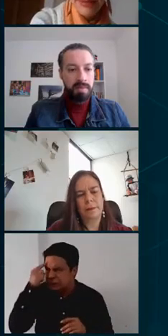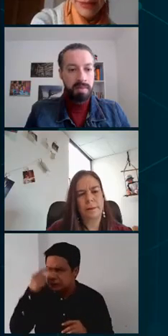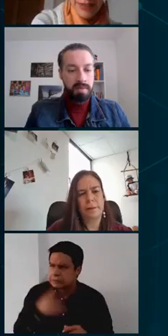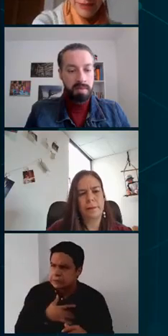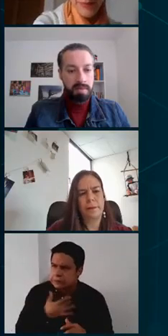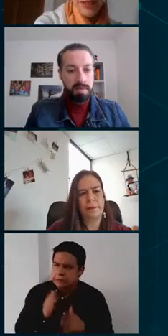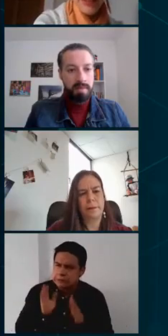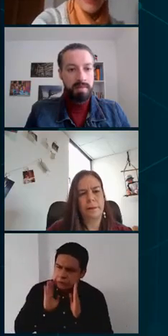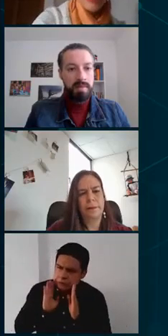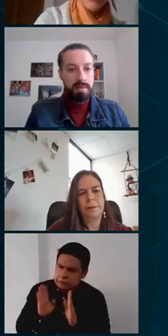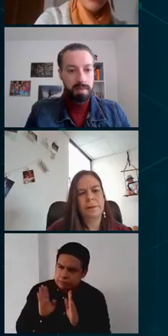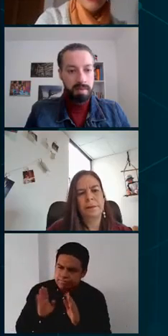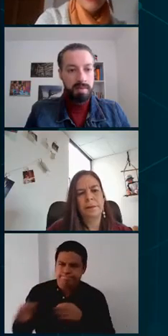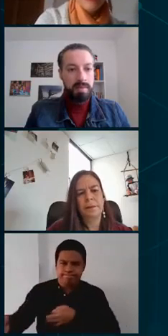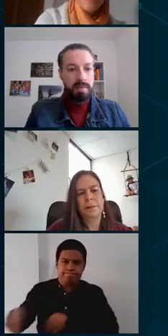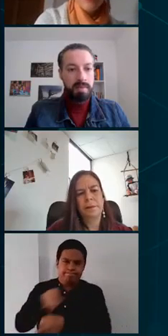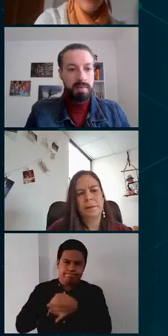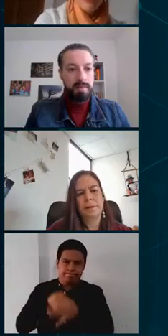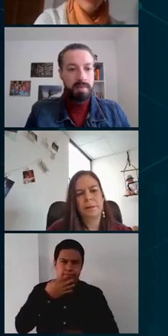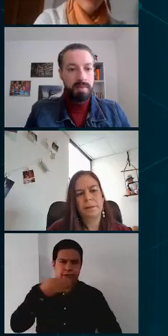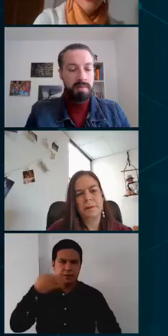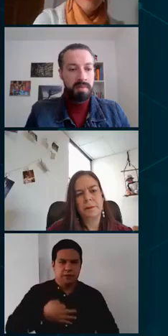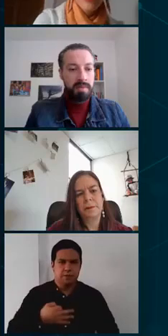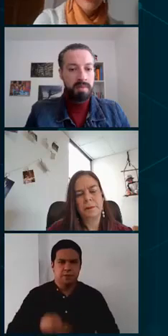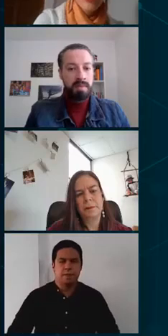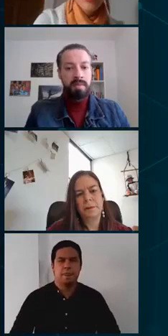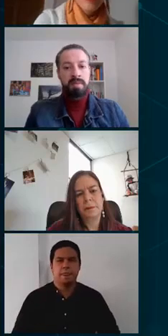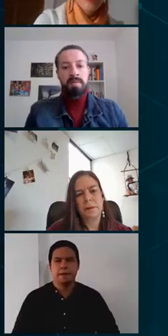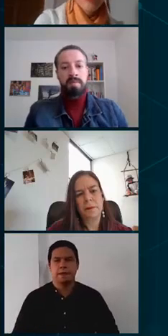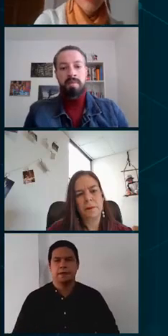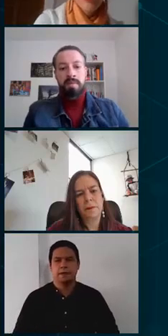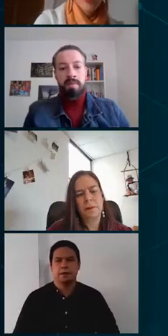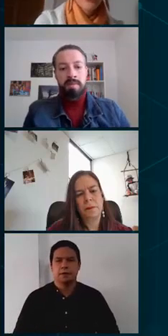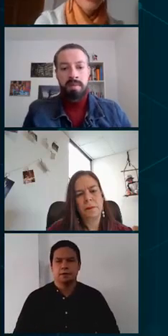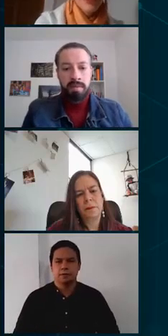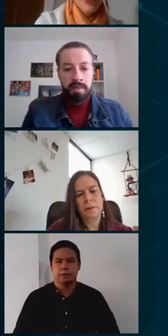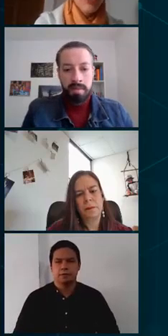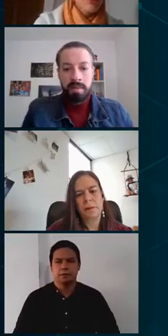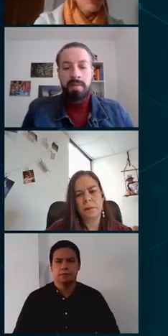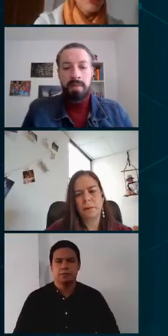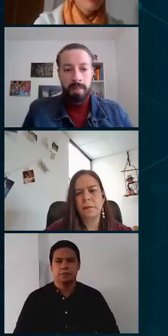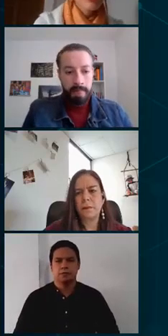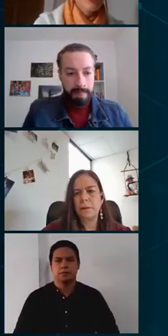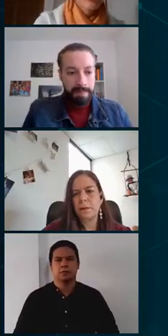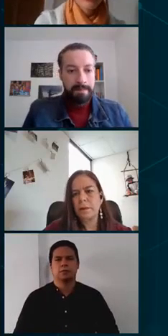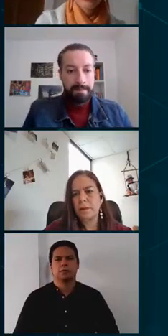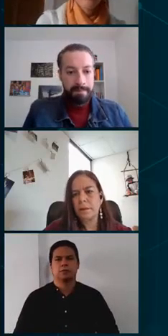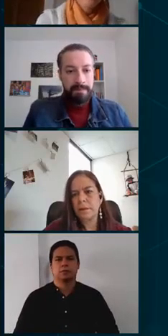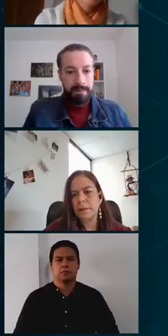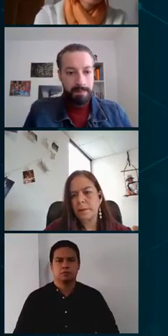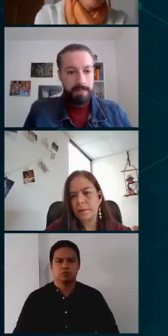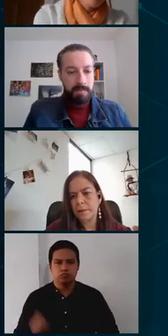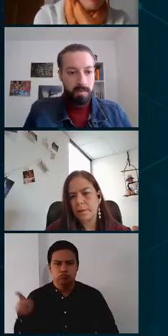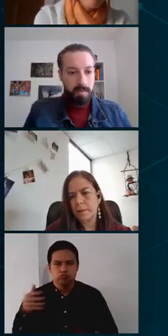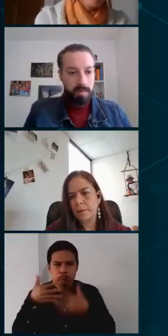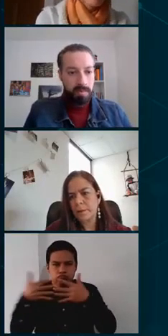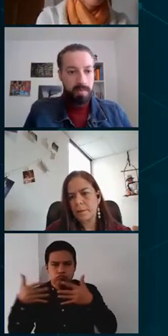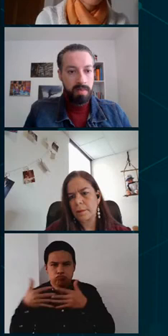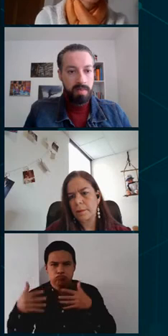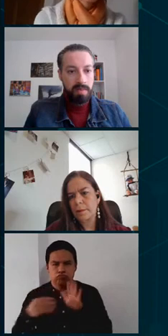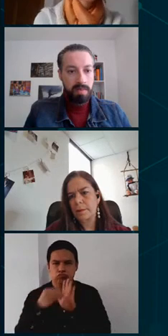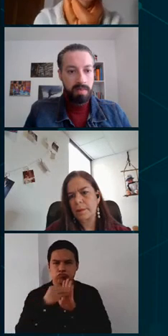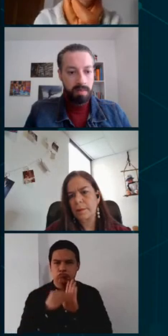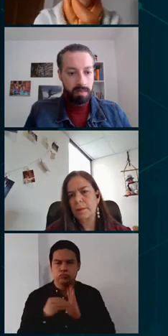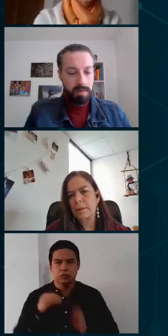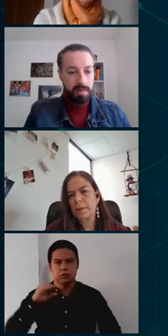de empatizar. Bueno, vamos a ir mirando ahí comentarios y vamos a ir contestando. Equipo, nos invito a que mientras